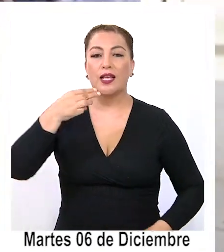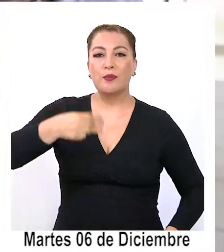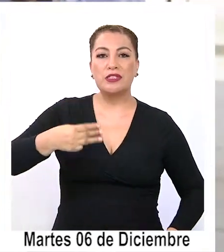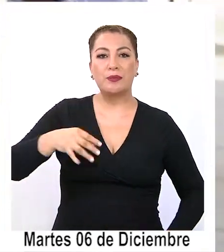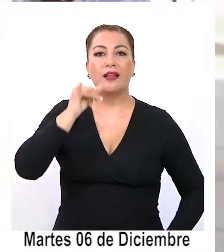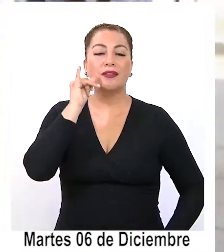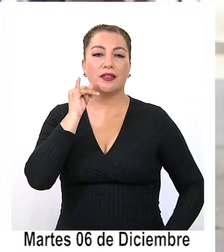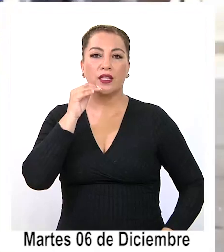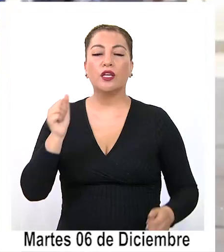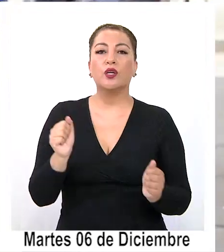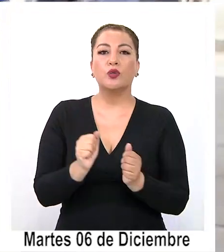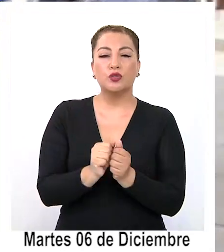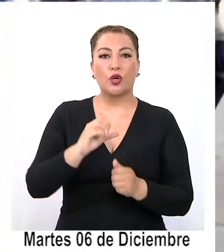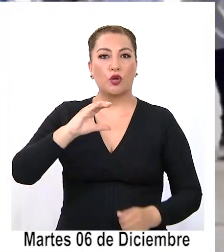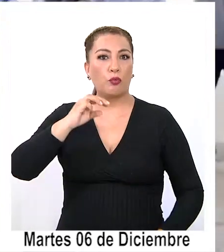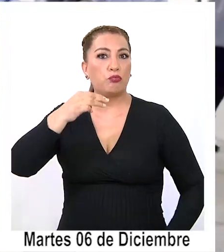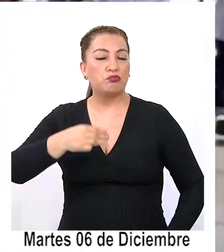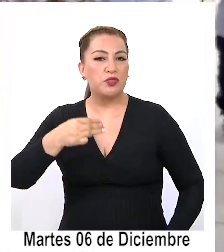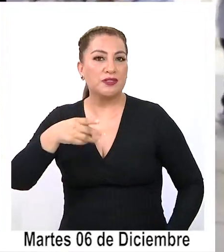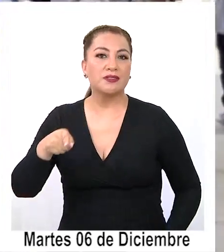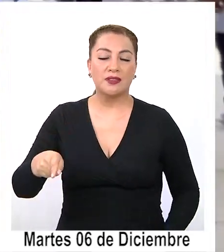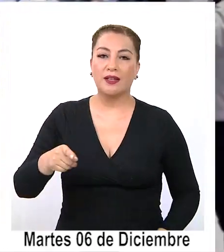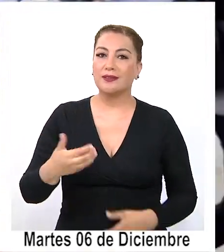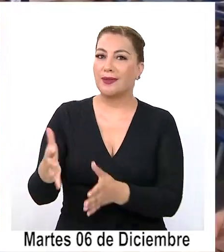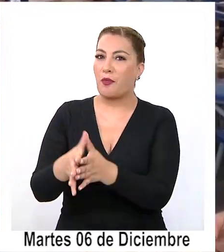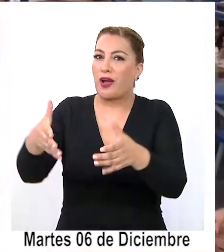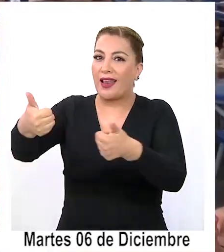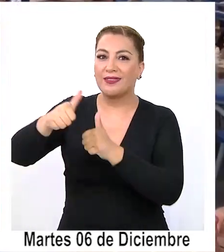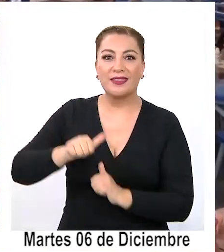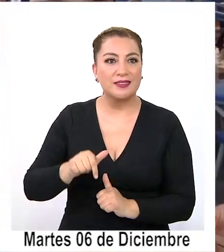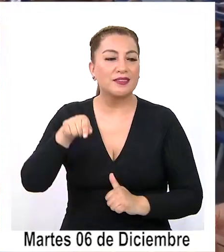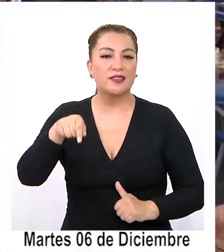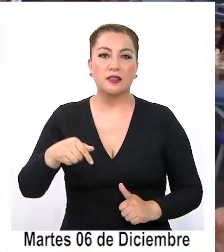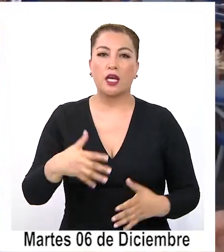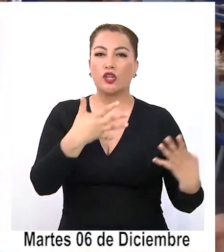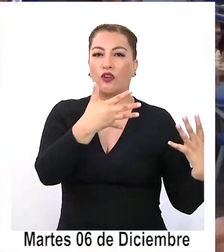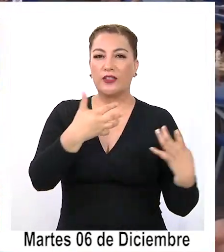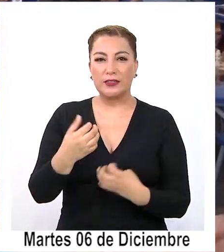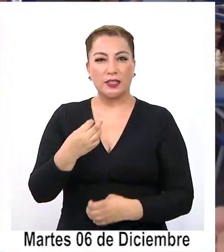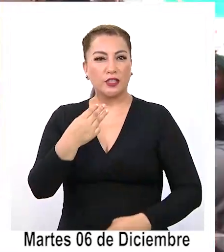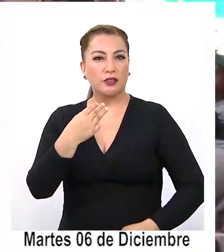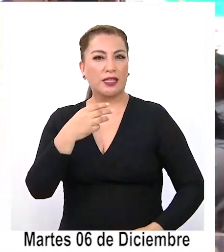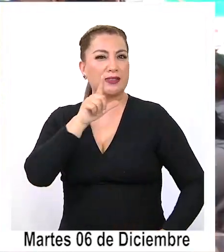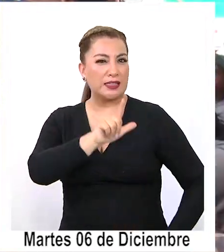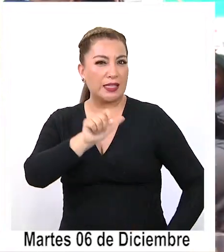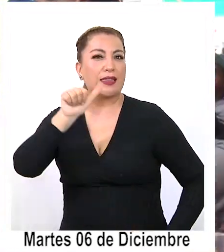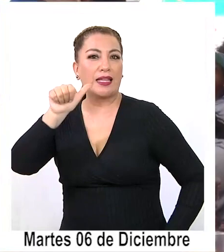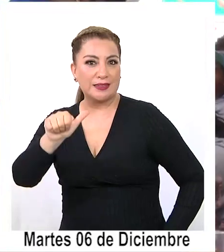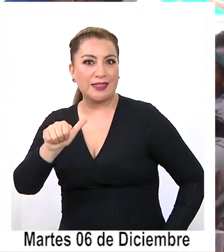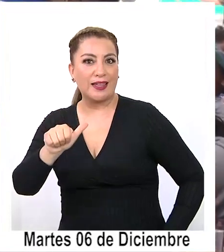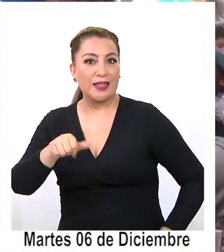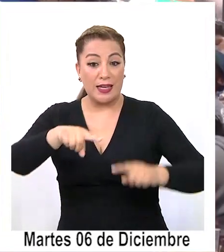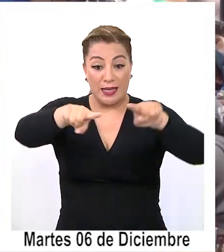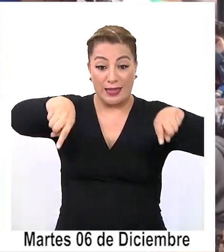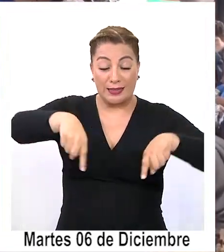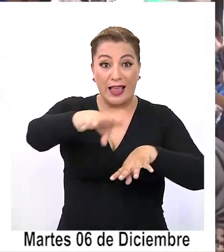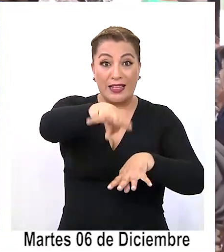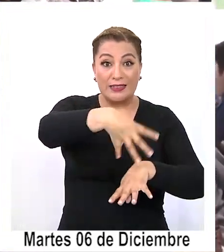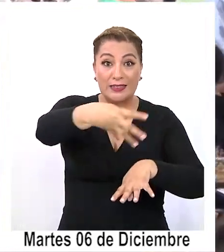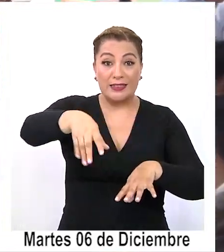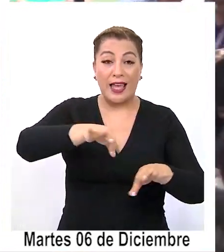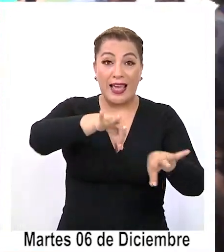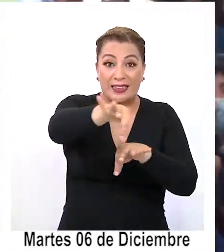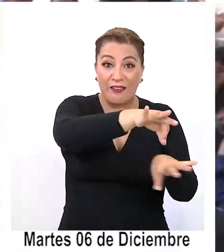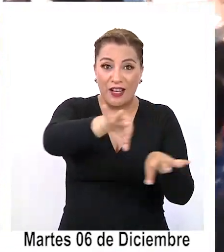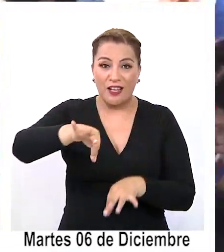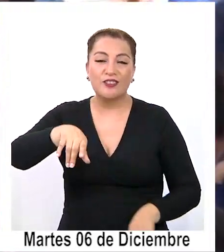Municipal de Iquique con la Cormudepi lograron este gran desafío y llegando a 976 tableros, así que